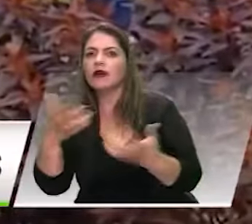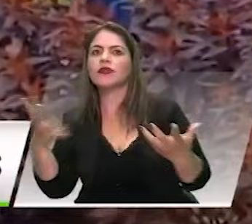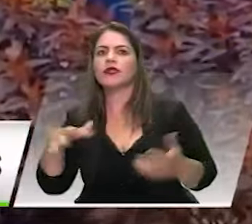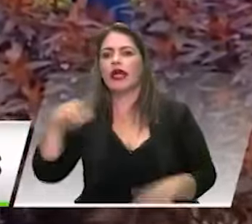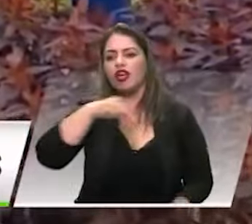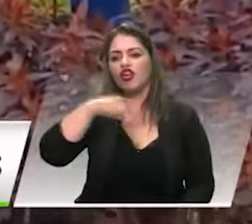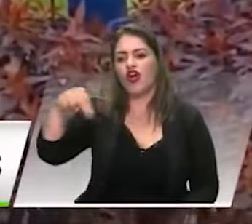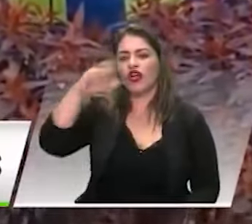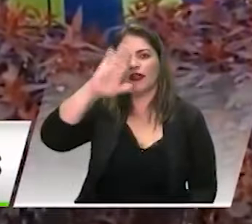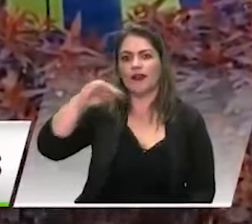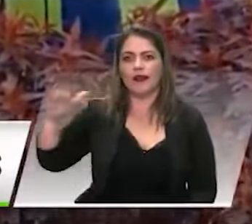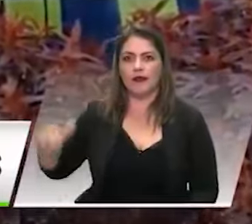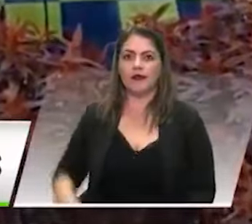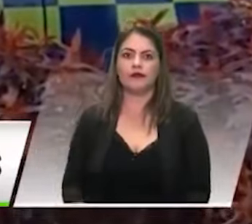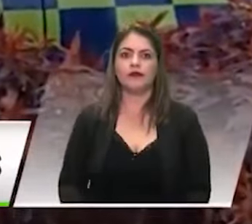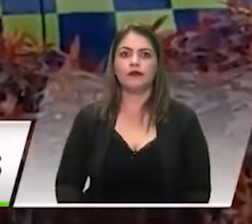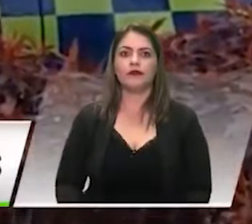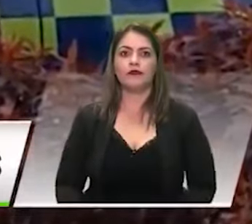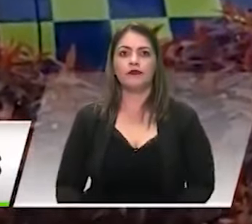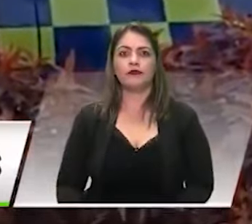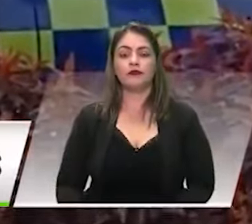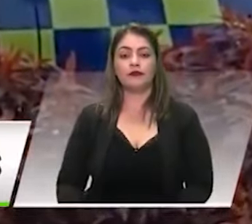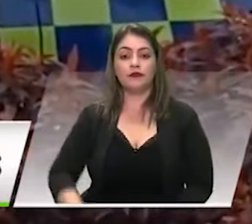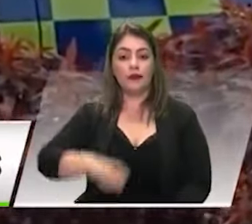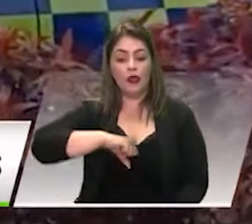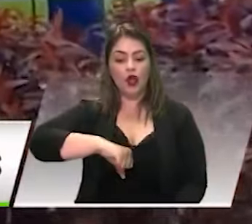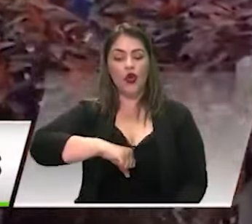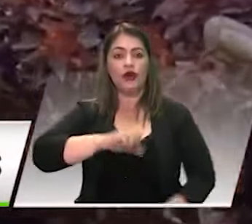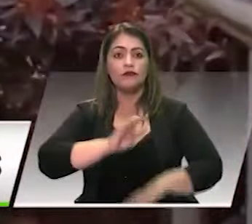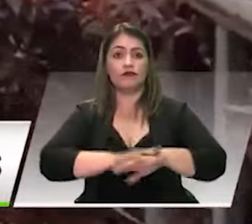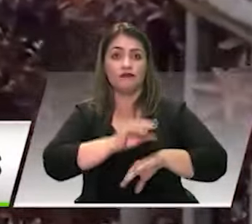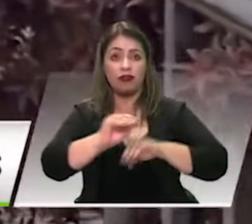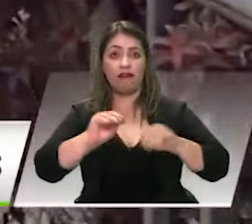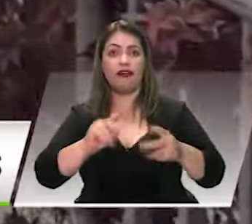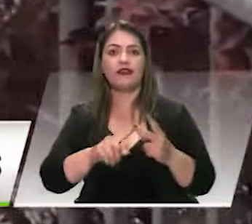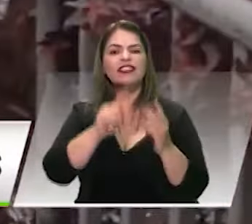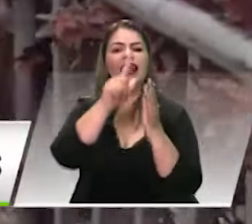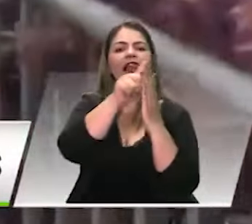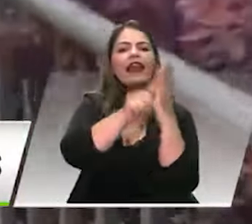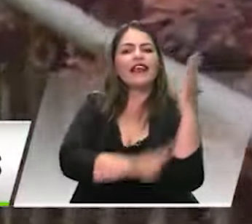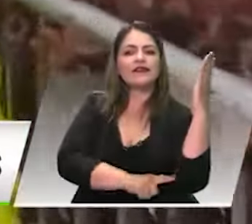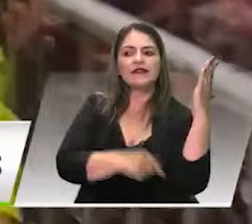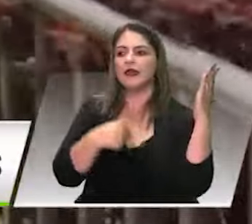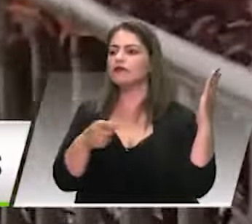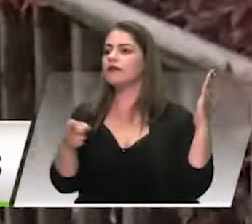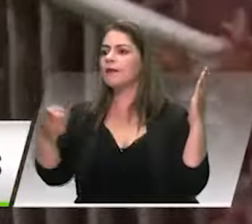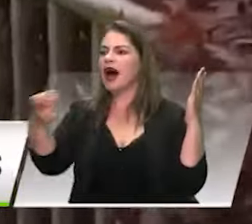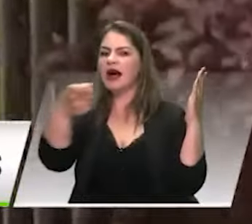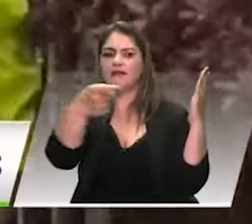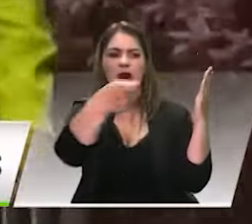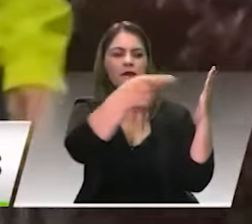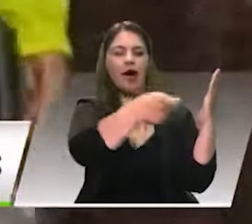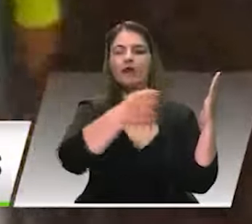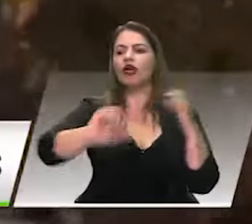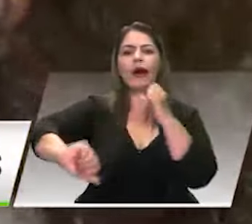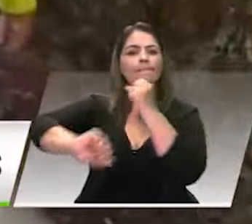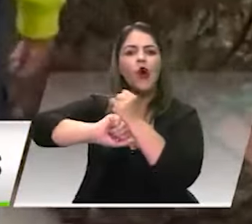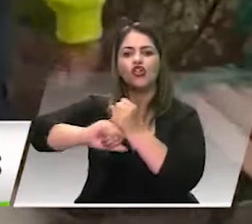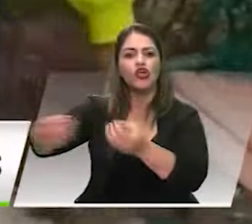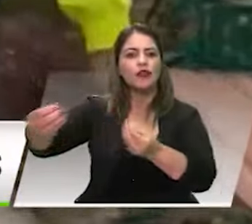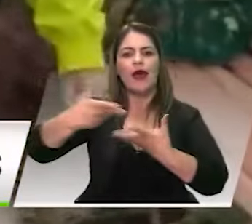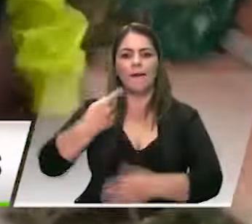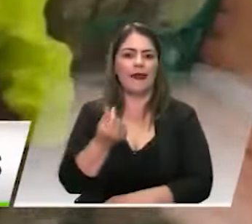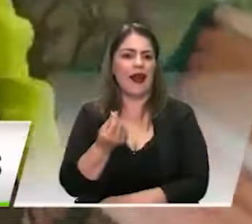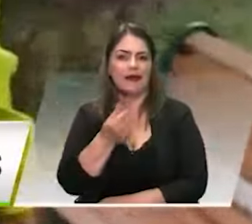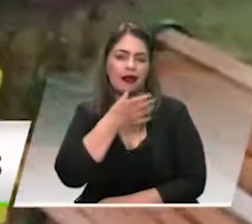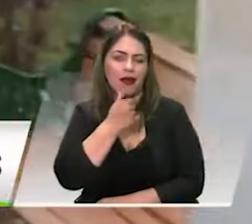Según las autoridades, estas personas tenían una lista con los nombres de quienes iban a asesinar por no colaborar con la organización e integrantes